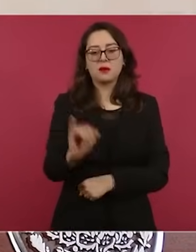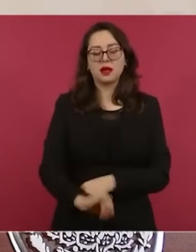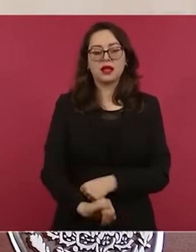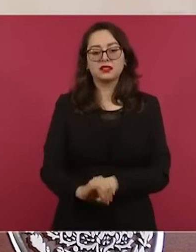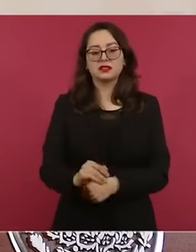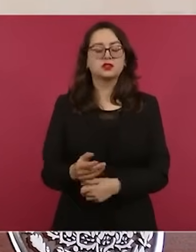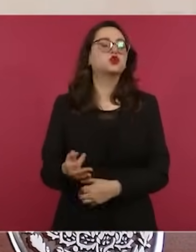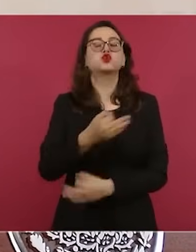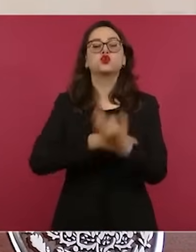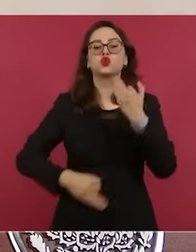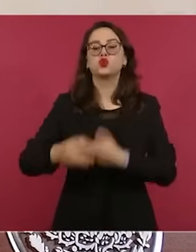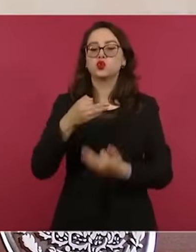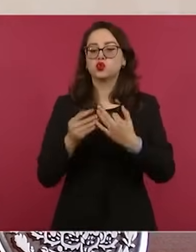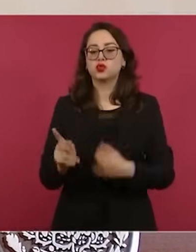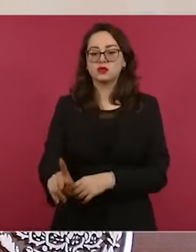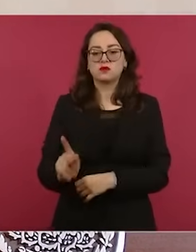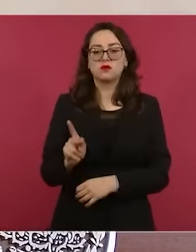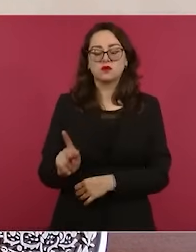nunca.